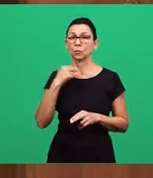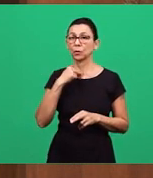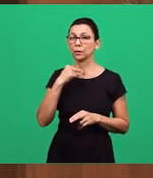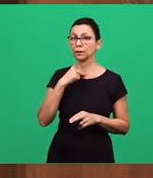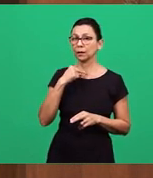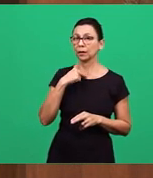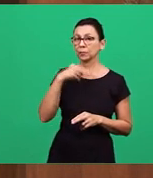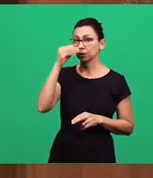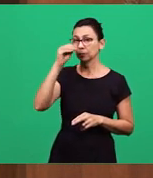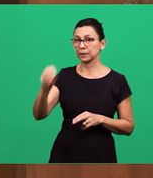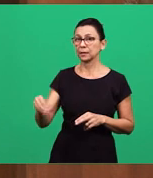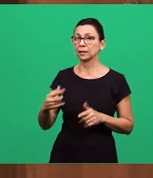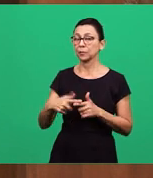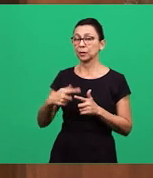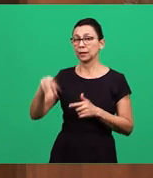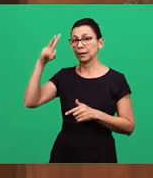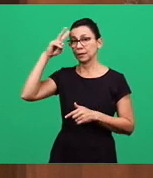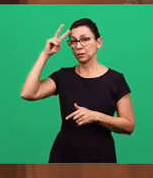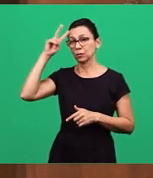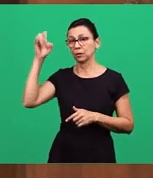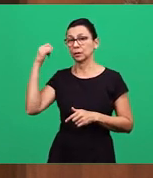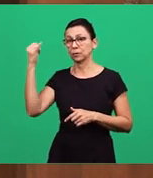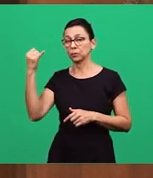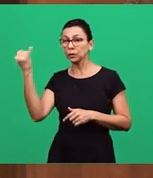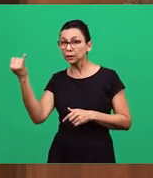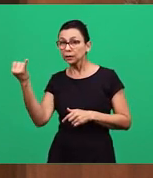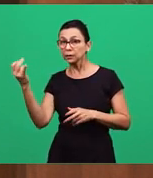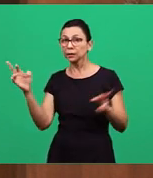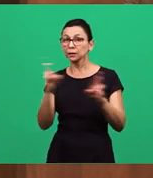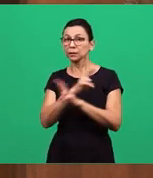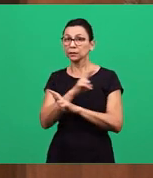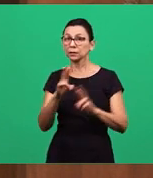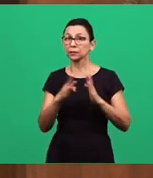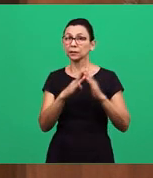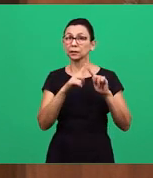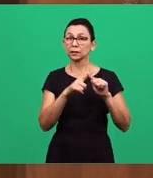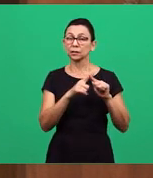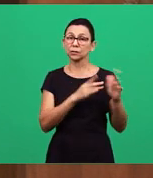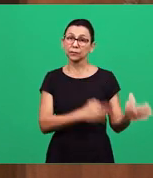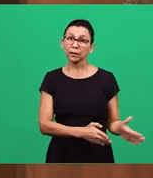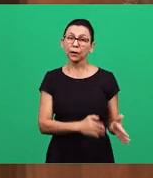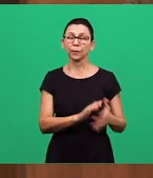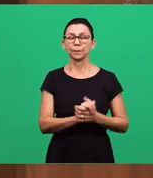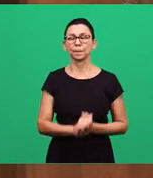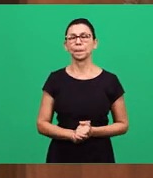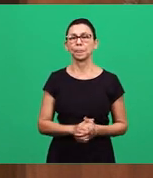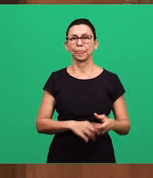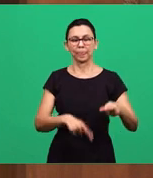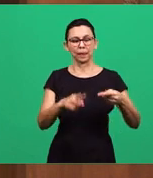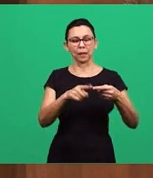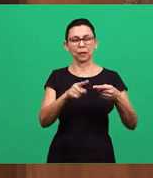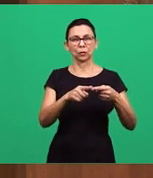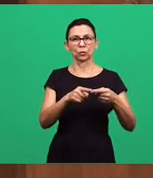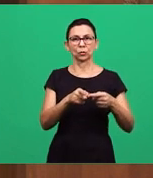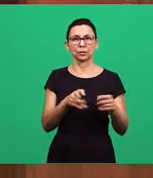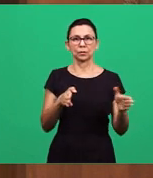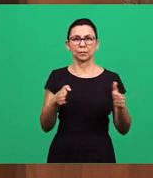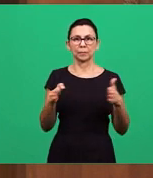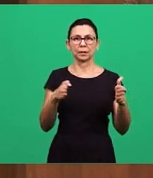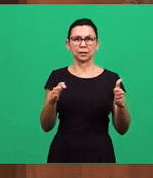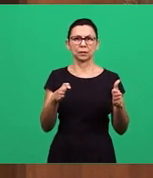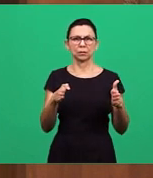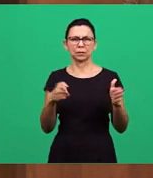para nosotros aquello que está preparado también para la iglesia fiel de este momento. Entonces vemos dos